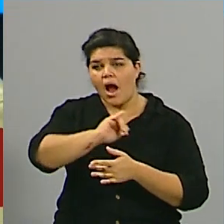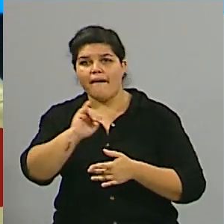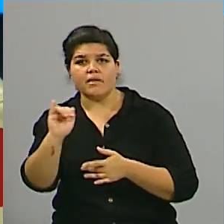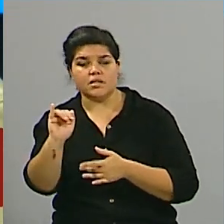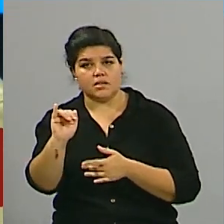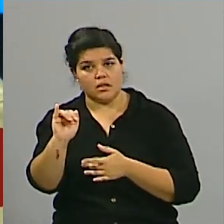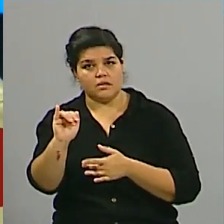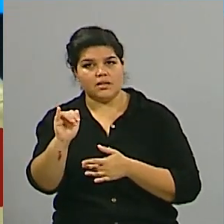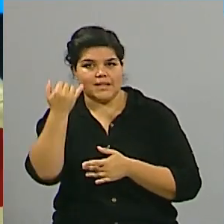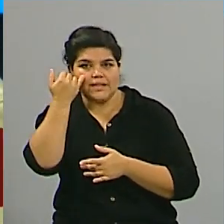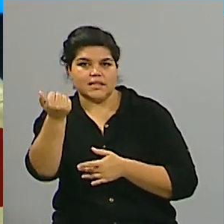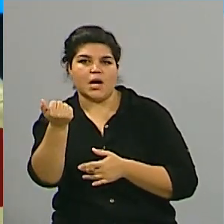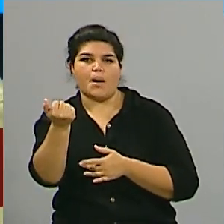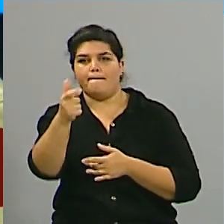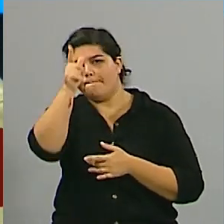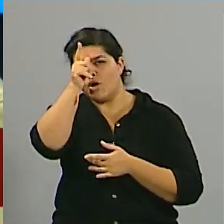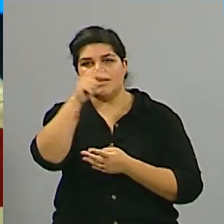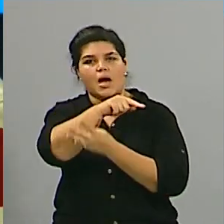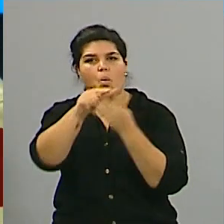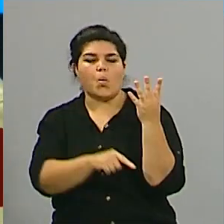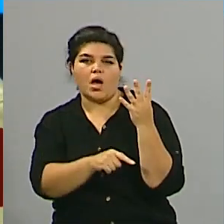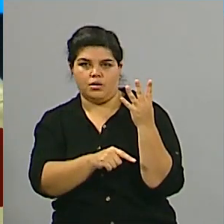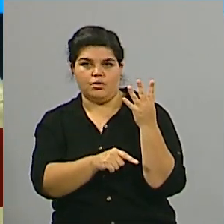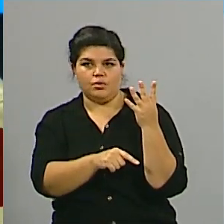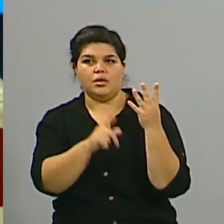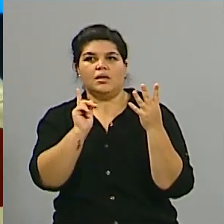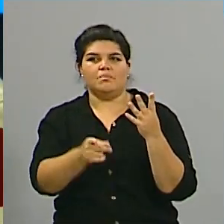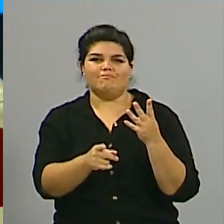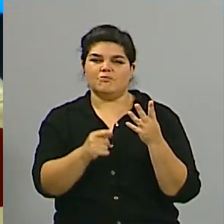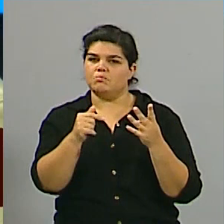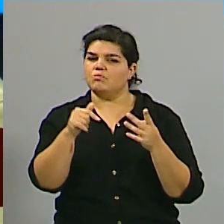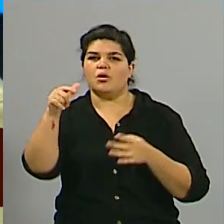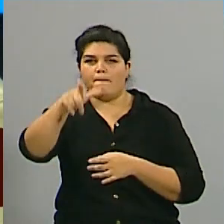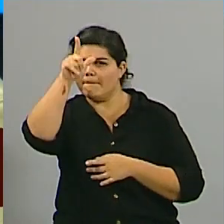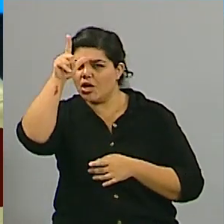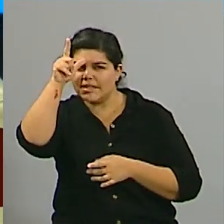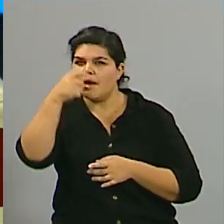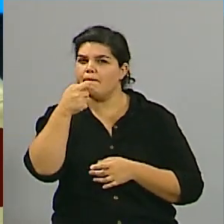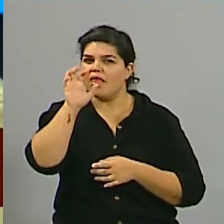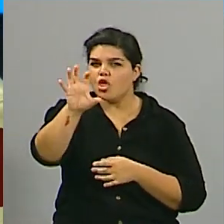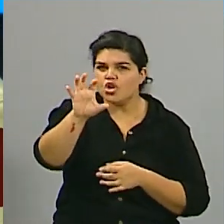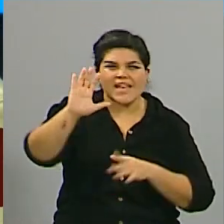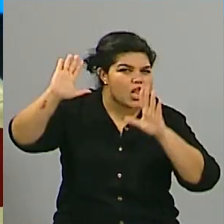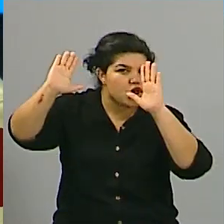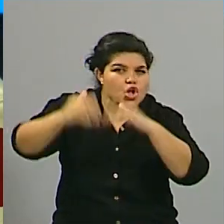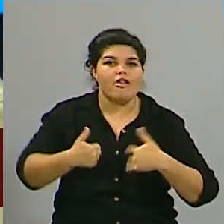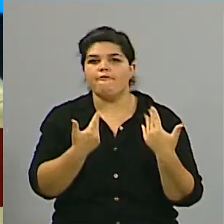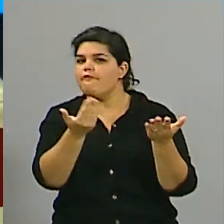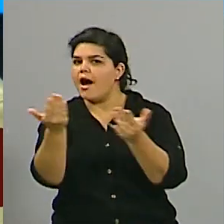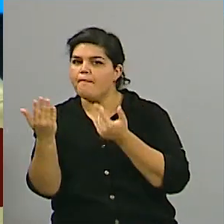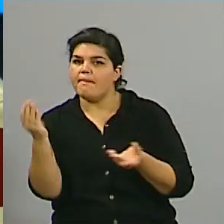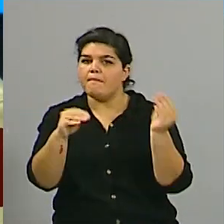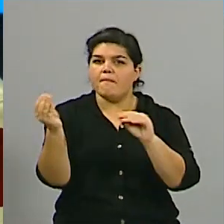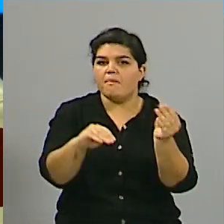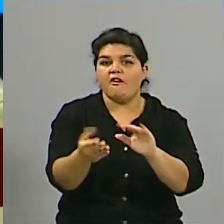sumar, tenemos 4 policías, un déficit muy importante de la Fuerza de Seguridad Provincial, por otro lado, en toda la provincia. Pero decía, para toda esta zona nosotros tenemos 4 policías